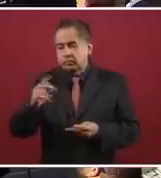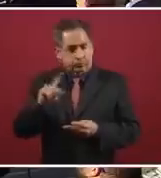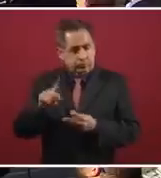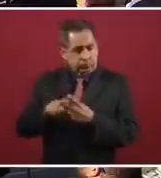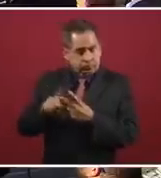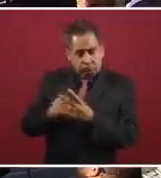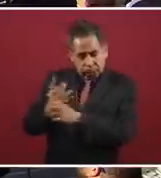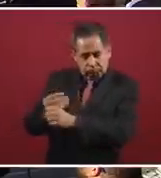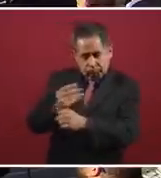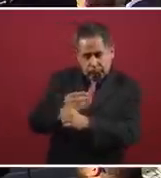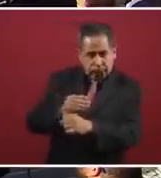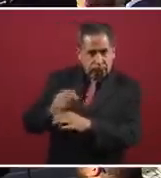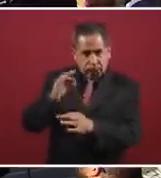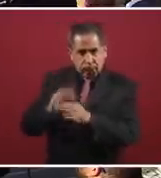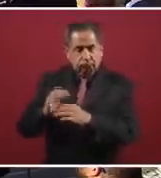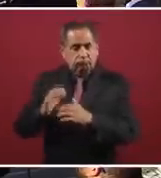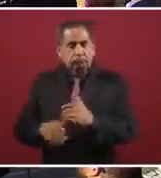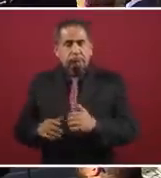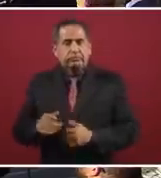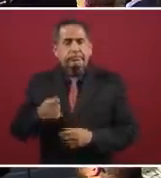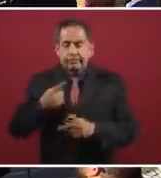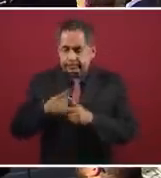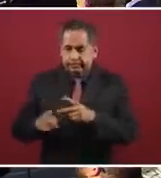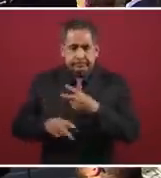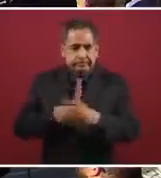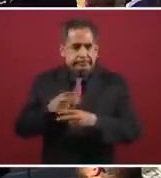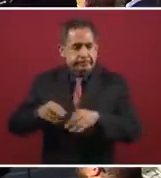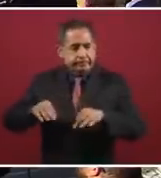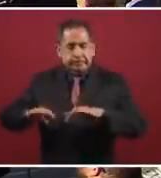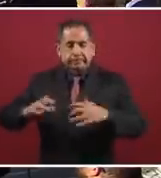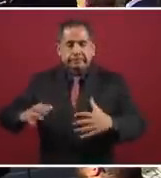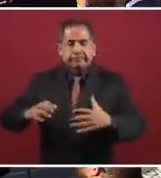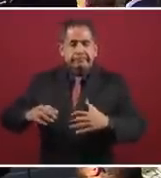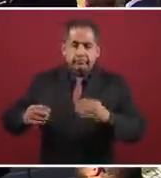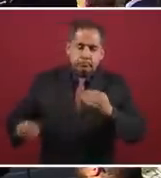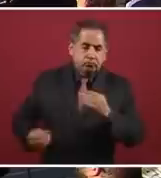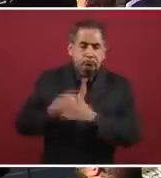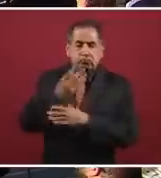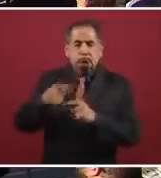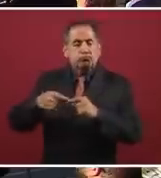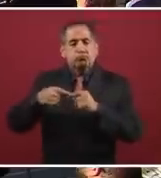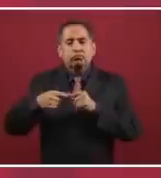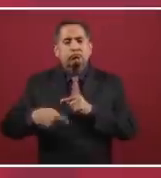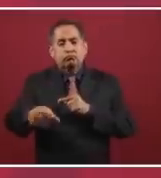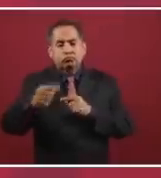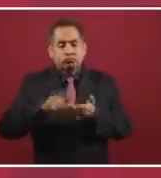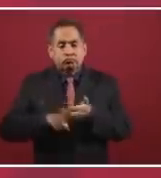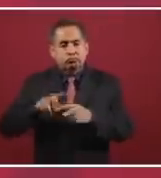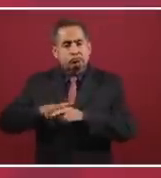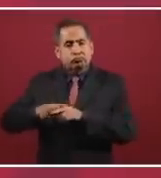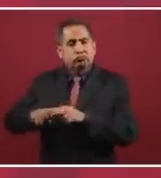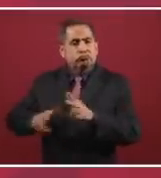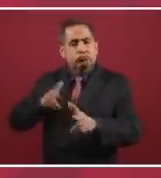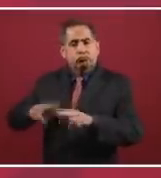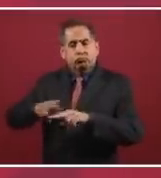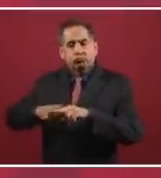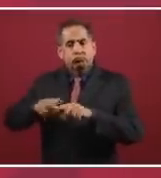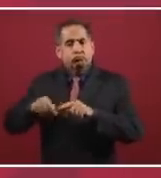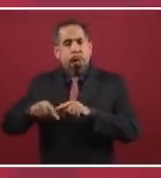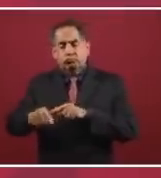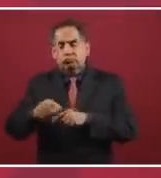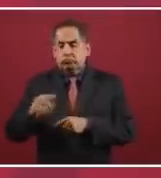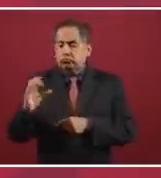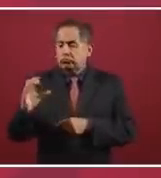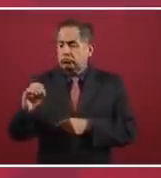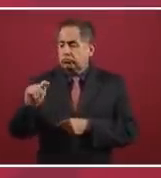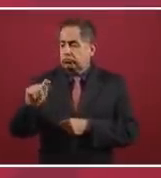Ya empezó el trabajo del nuevo trazo del tren de